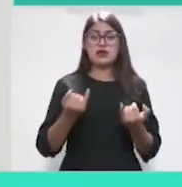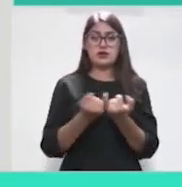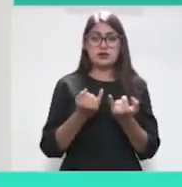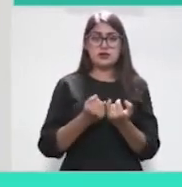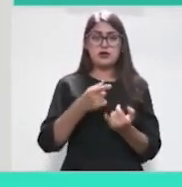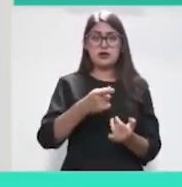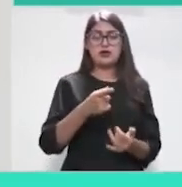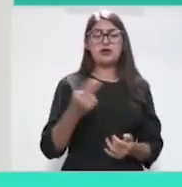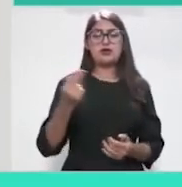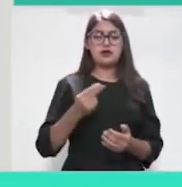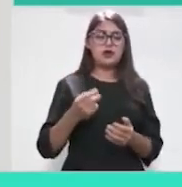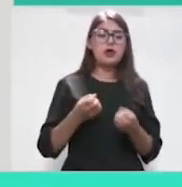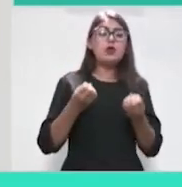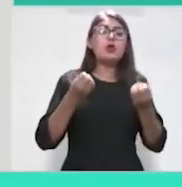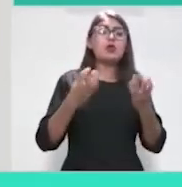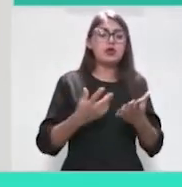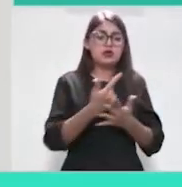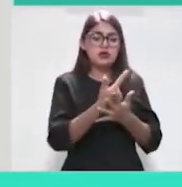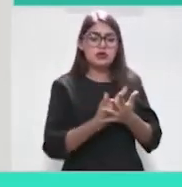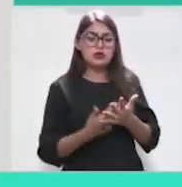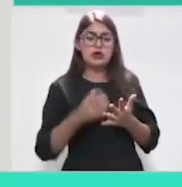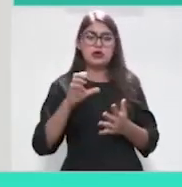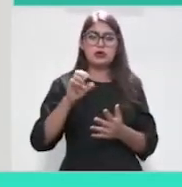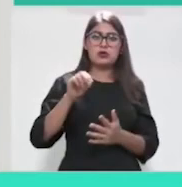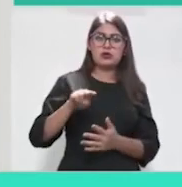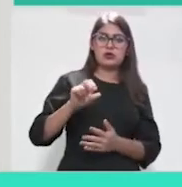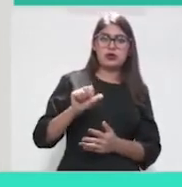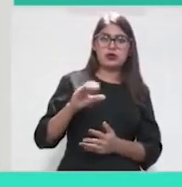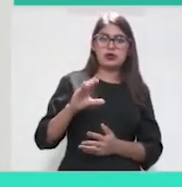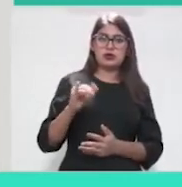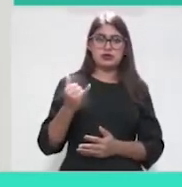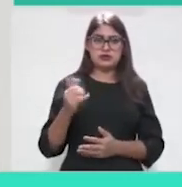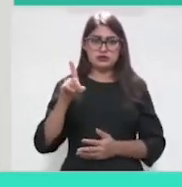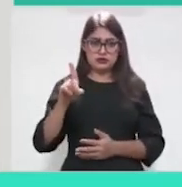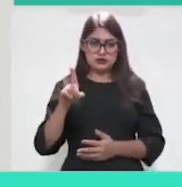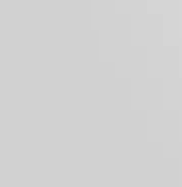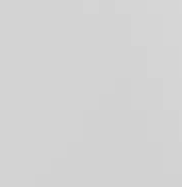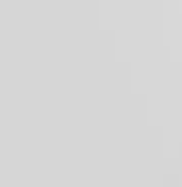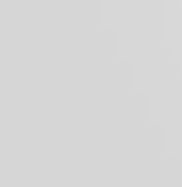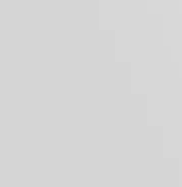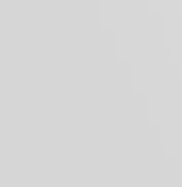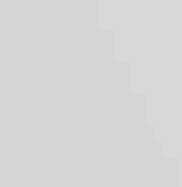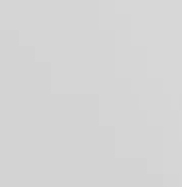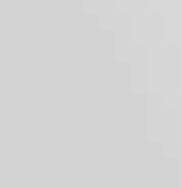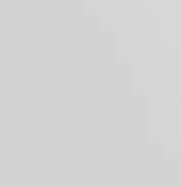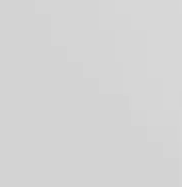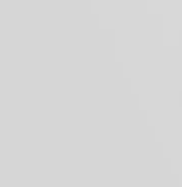la cantidad de ventiladores que le entregó el CONACYT y los documentos que prueben esta situación.